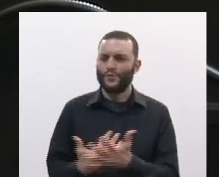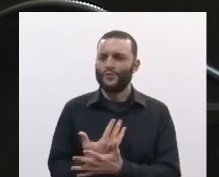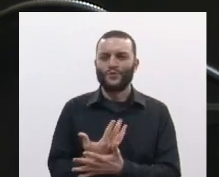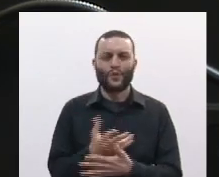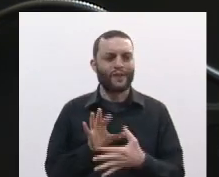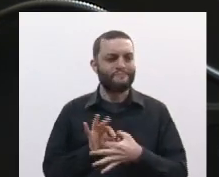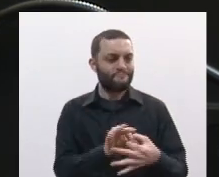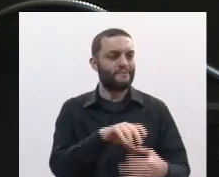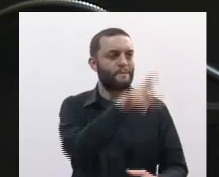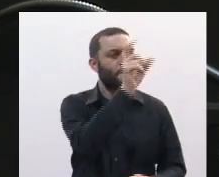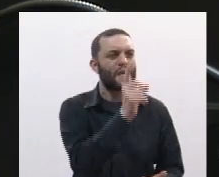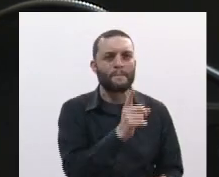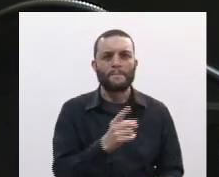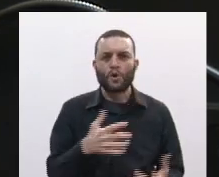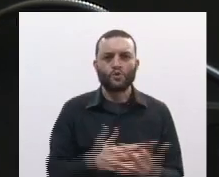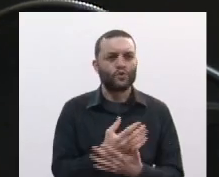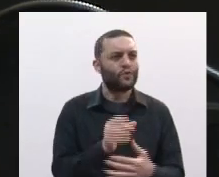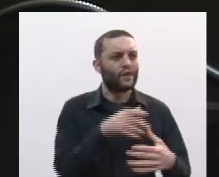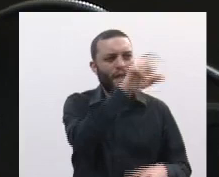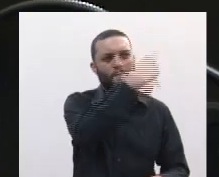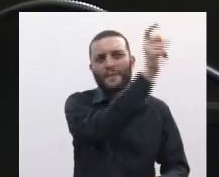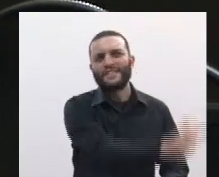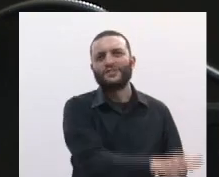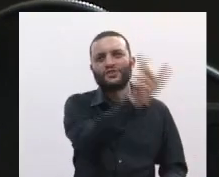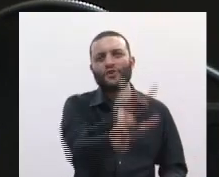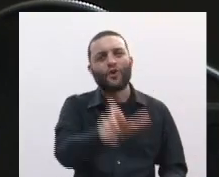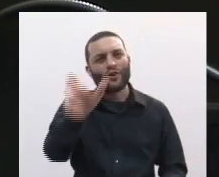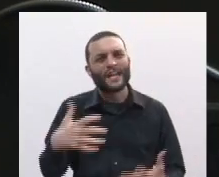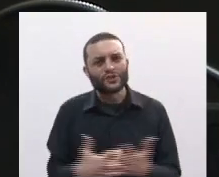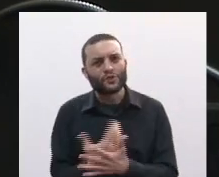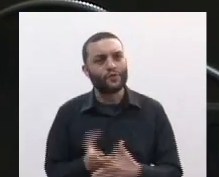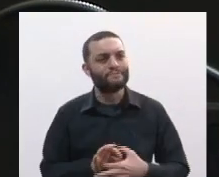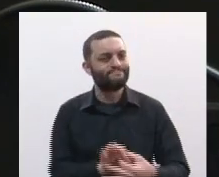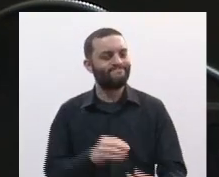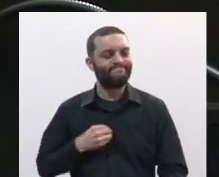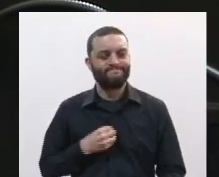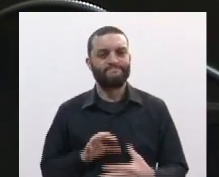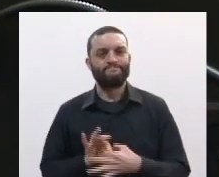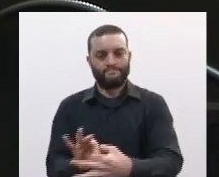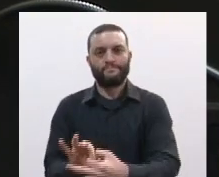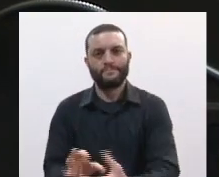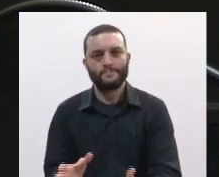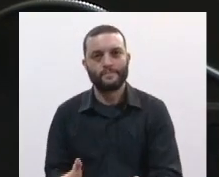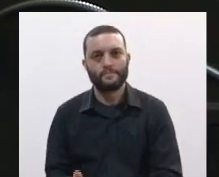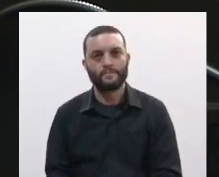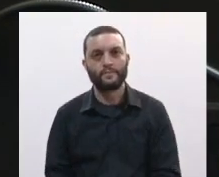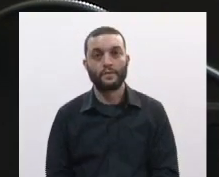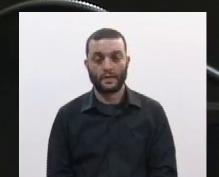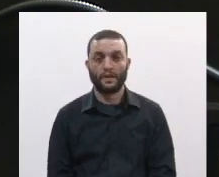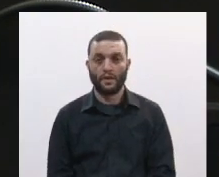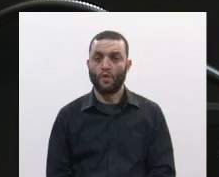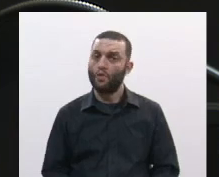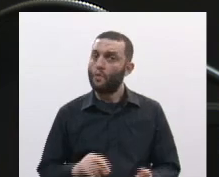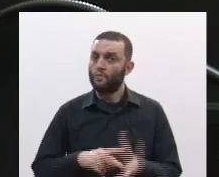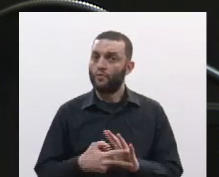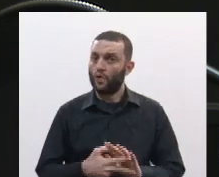del otro y sentir mucho dolor humano, personal y obviamente institucional, cuando tuvimos casos